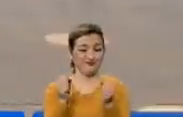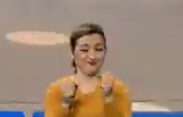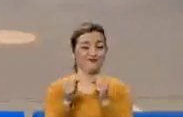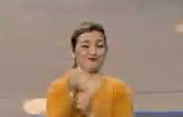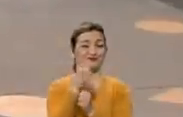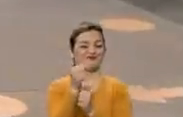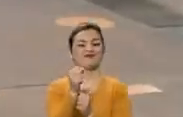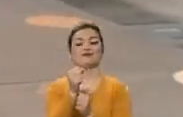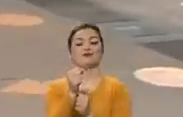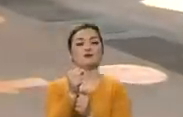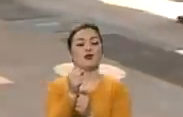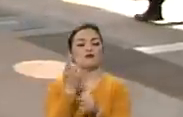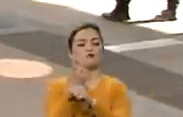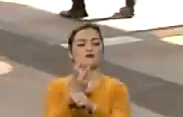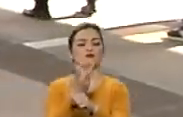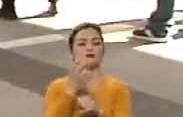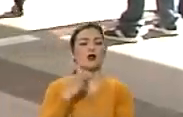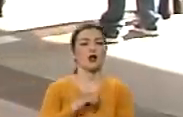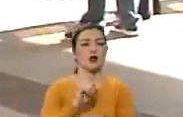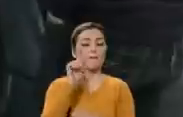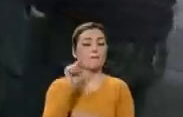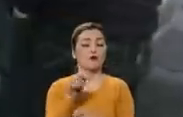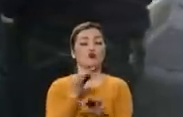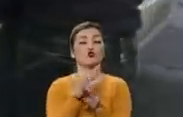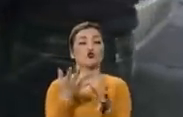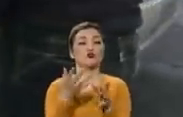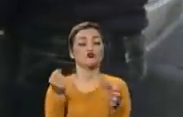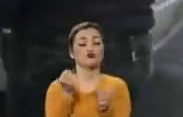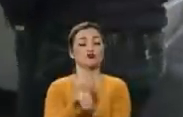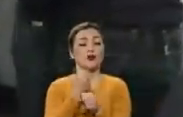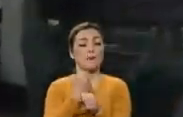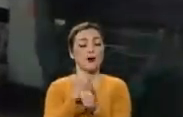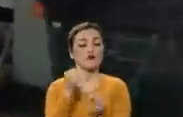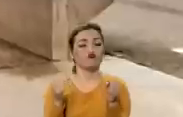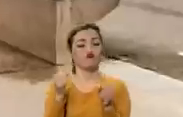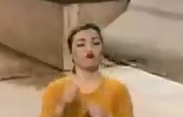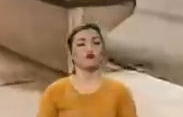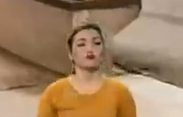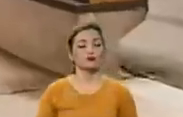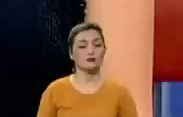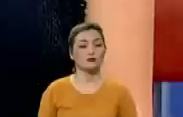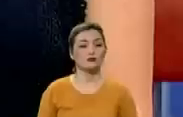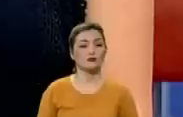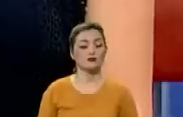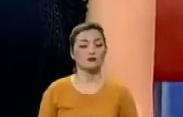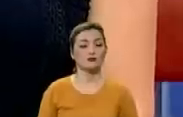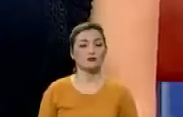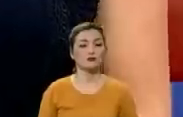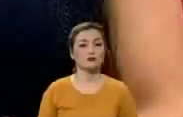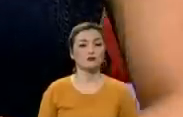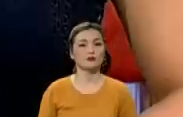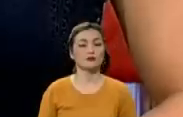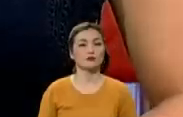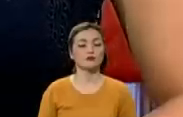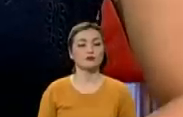1.900 funcionarios. El 91% de ellos son personal operativo. En Quito, Stephanie Paz, 24 horas.